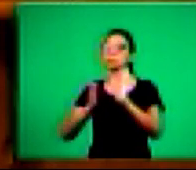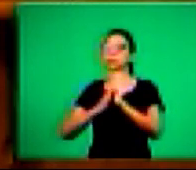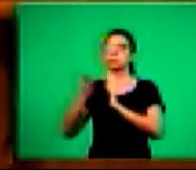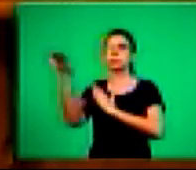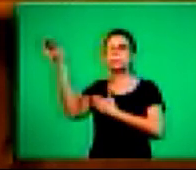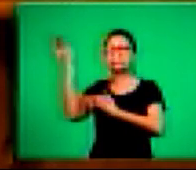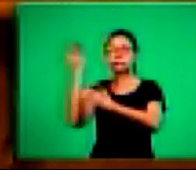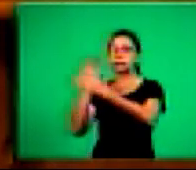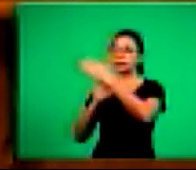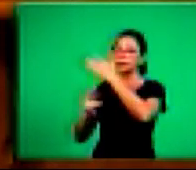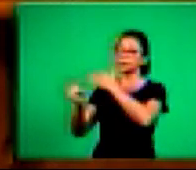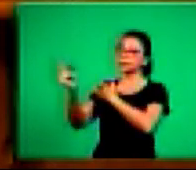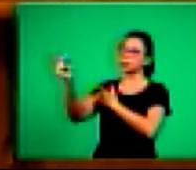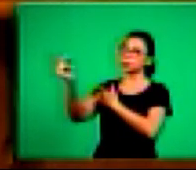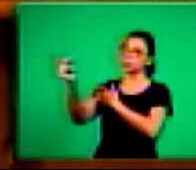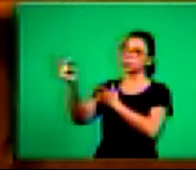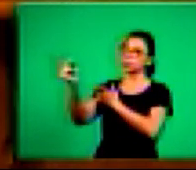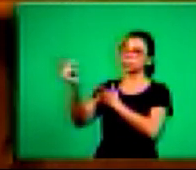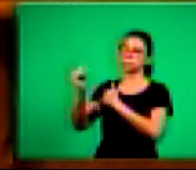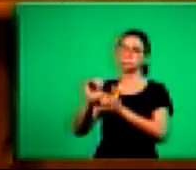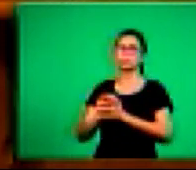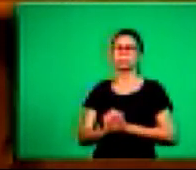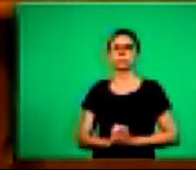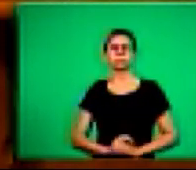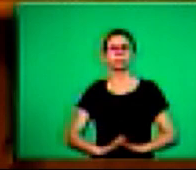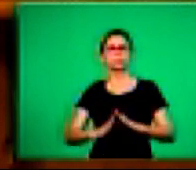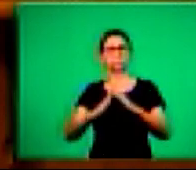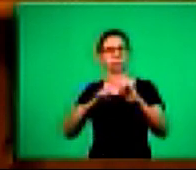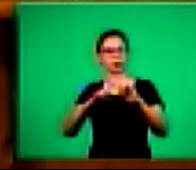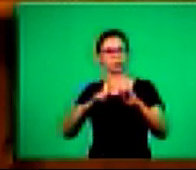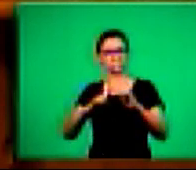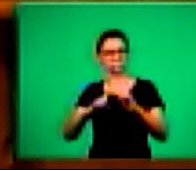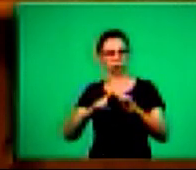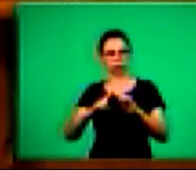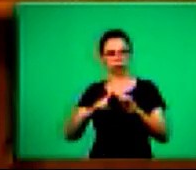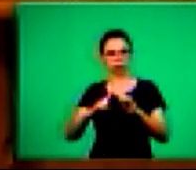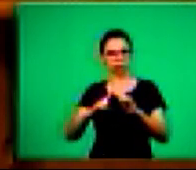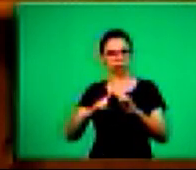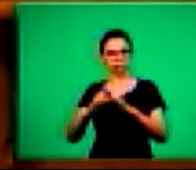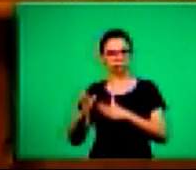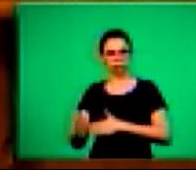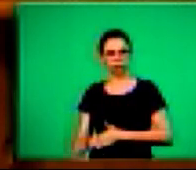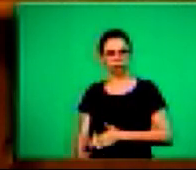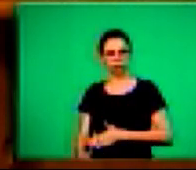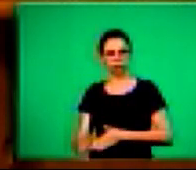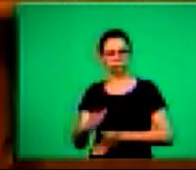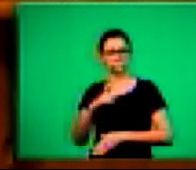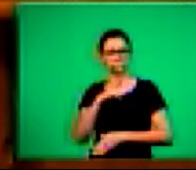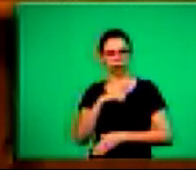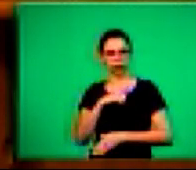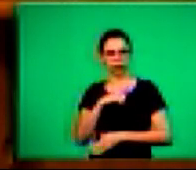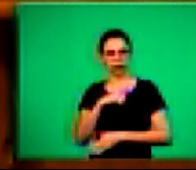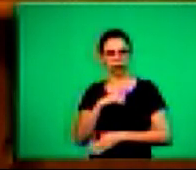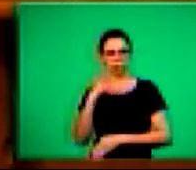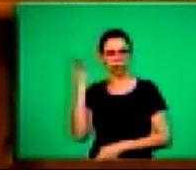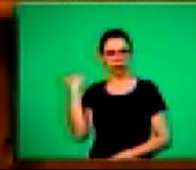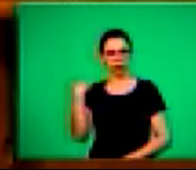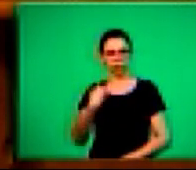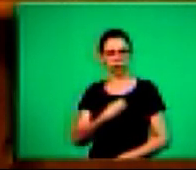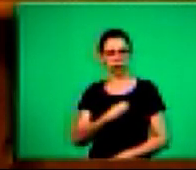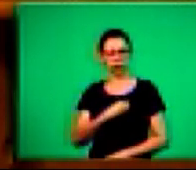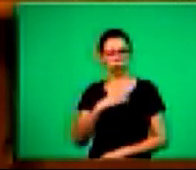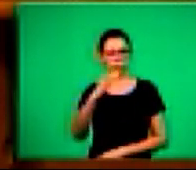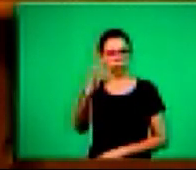entonces la iglesia fundamentalmente tiene tuvo y tendrá